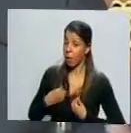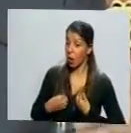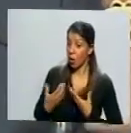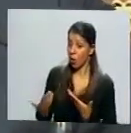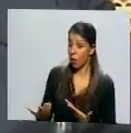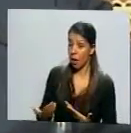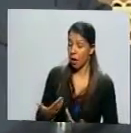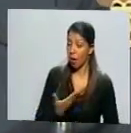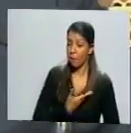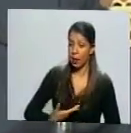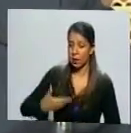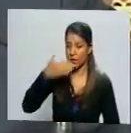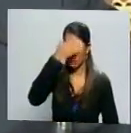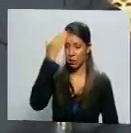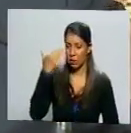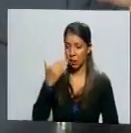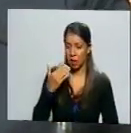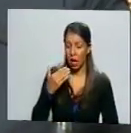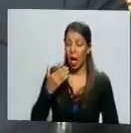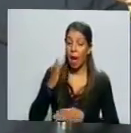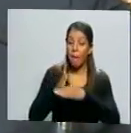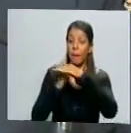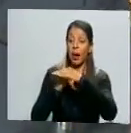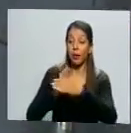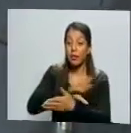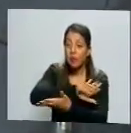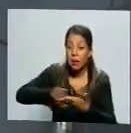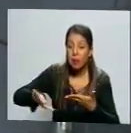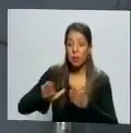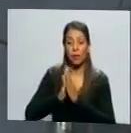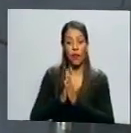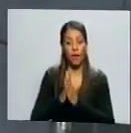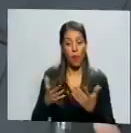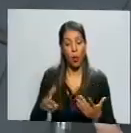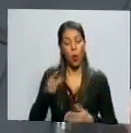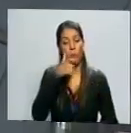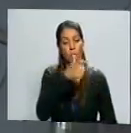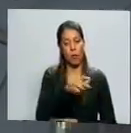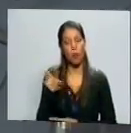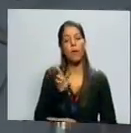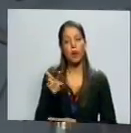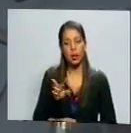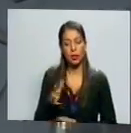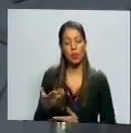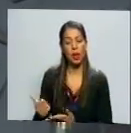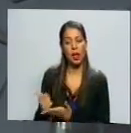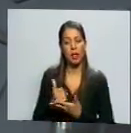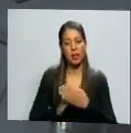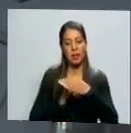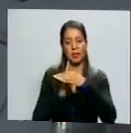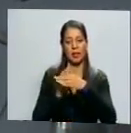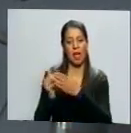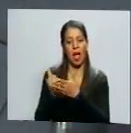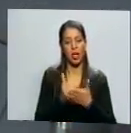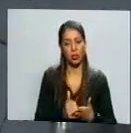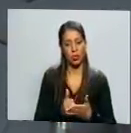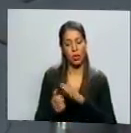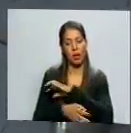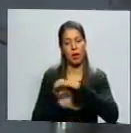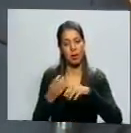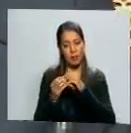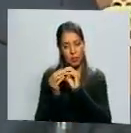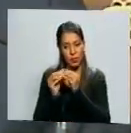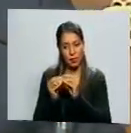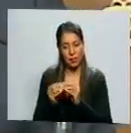con desmontar el bloqueo y la arremetida contra nuestro pueblo venezolano, estaría ayudándonos a resolver el problema.